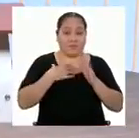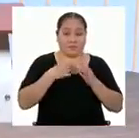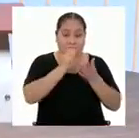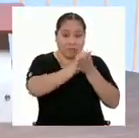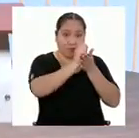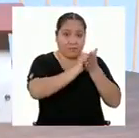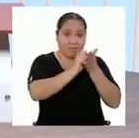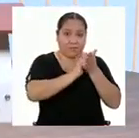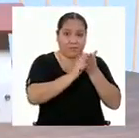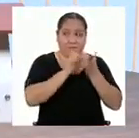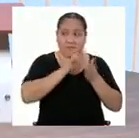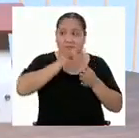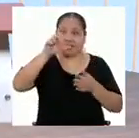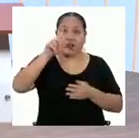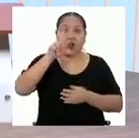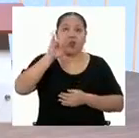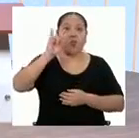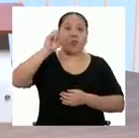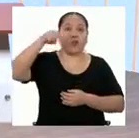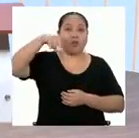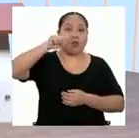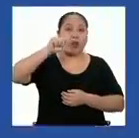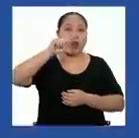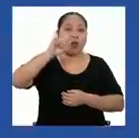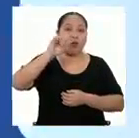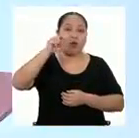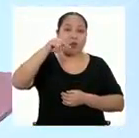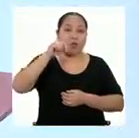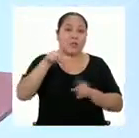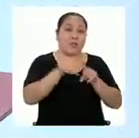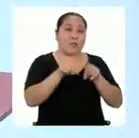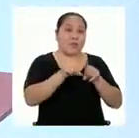que hice a la hermosa Lunahuaná es un texto narrativo, ¿cierto?